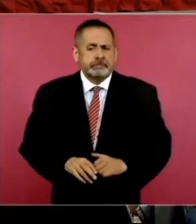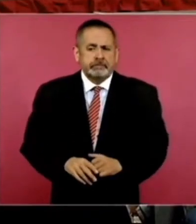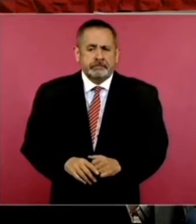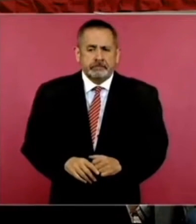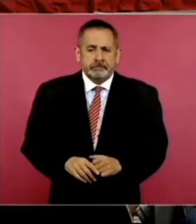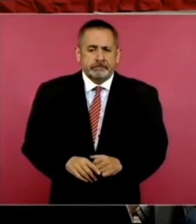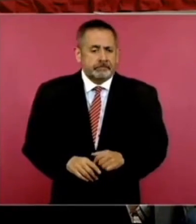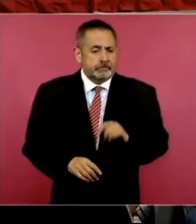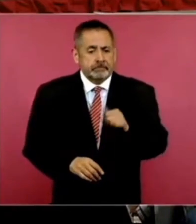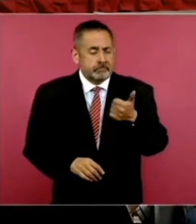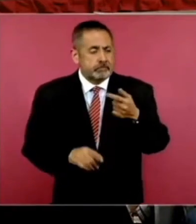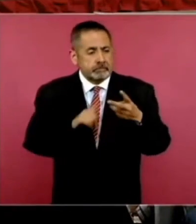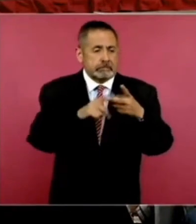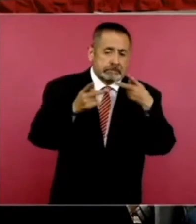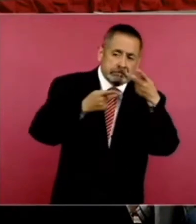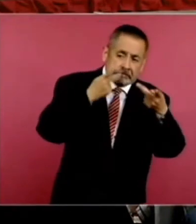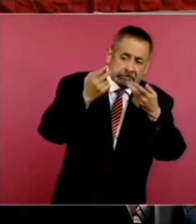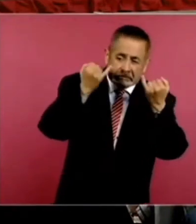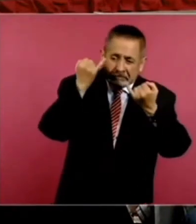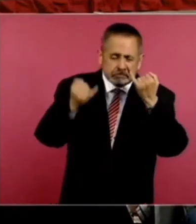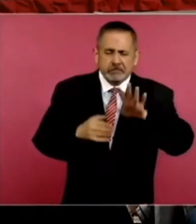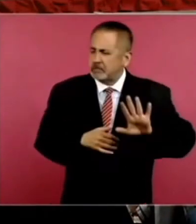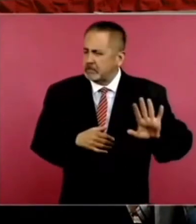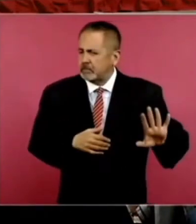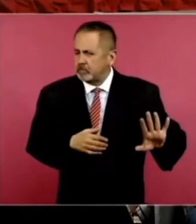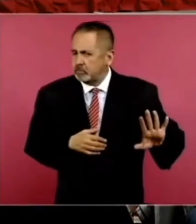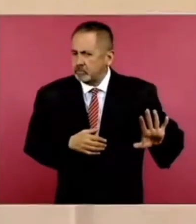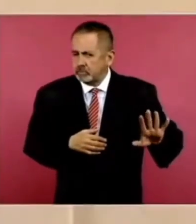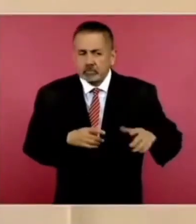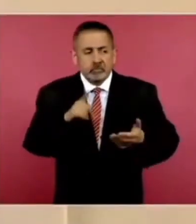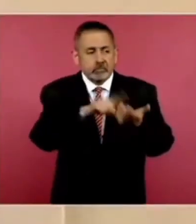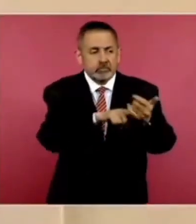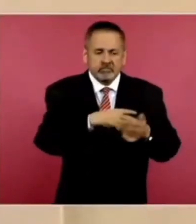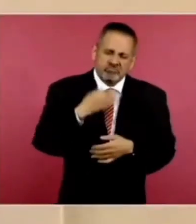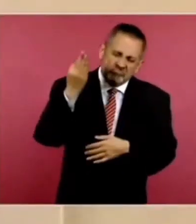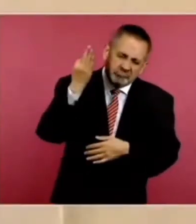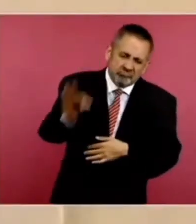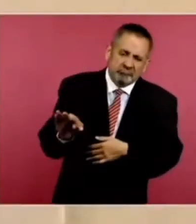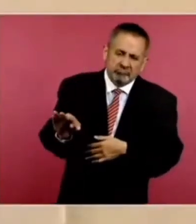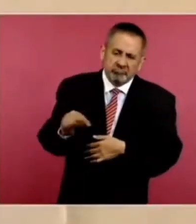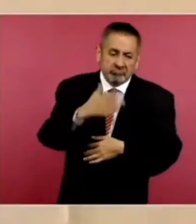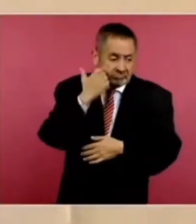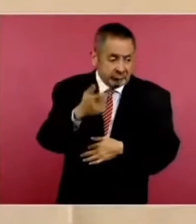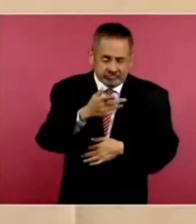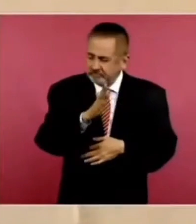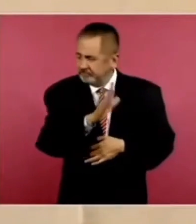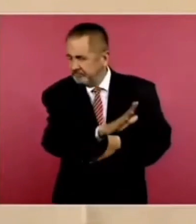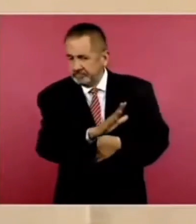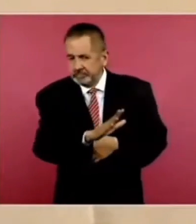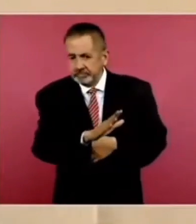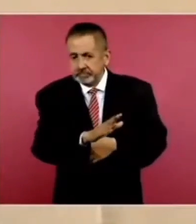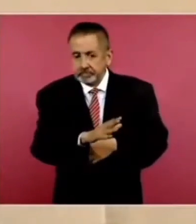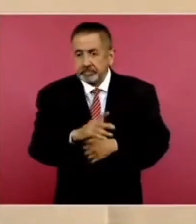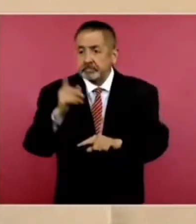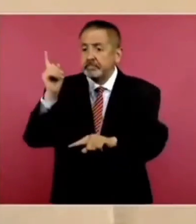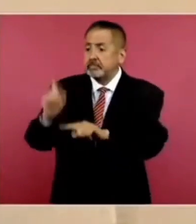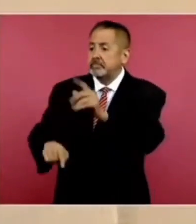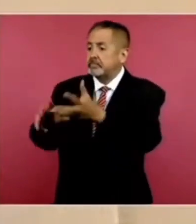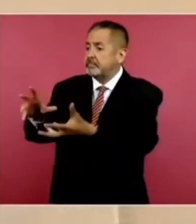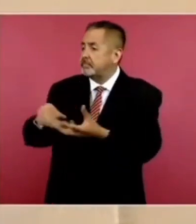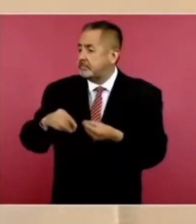El resto de las especulaciones al respecto son traición a la patria. Industrializar el